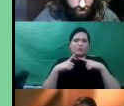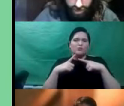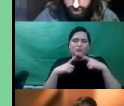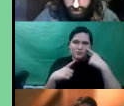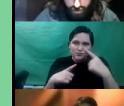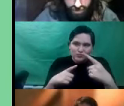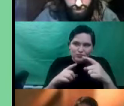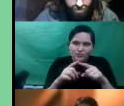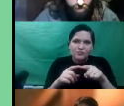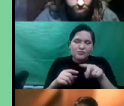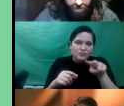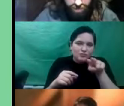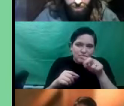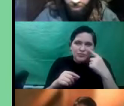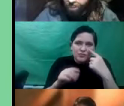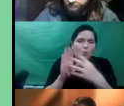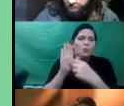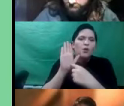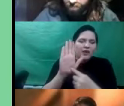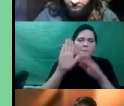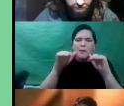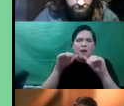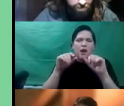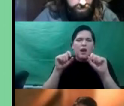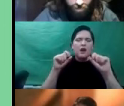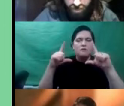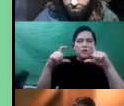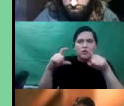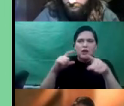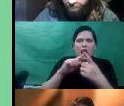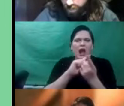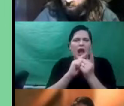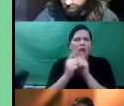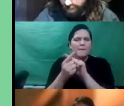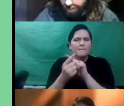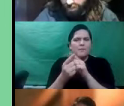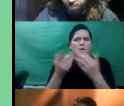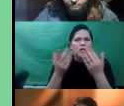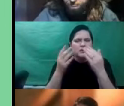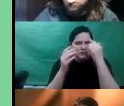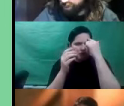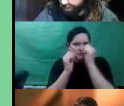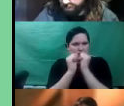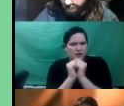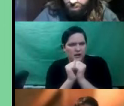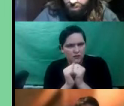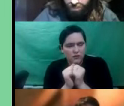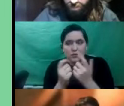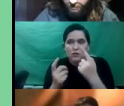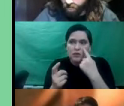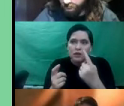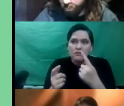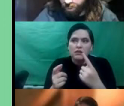simplemente muestro las imágenes que mostré antes con los mapas de cambios significativos de la entropía y muestro el mapa de las regiones que mostré, de